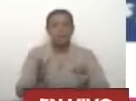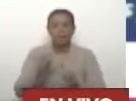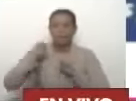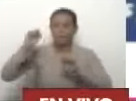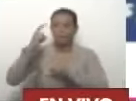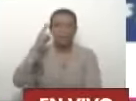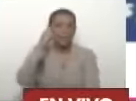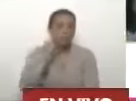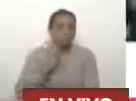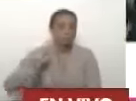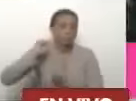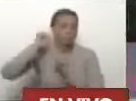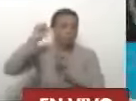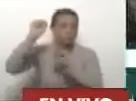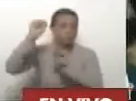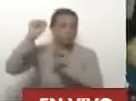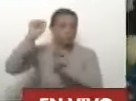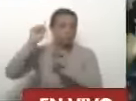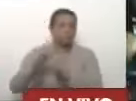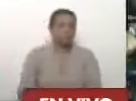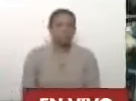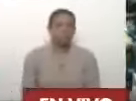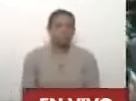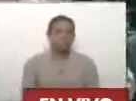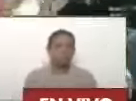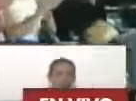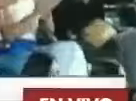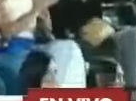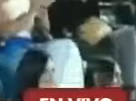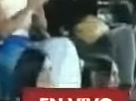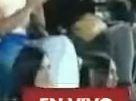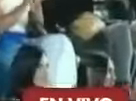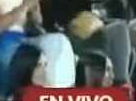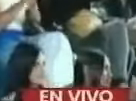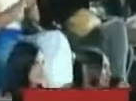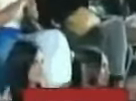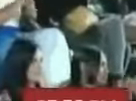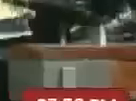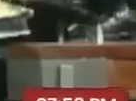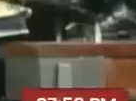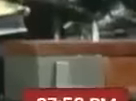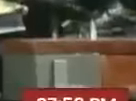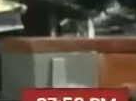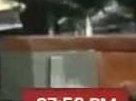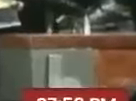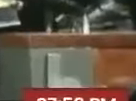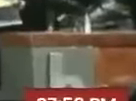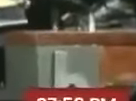bolivariana. Sencilla. Sí.